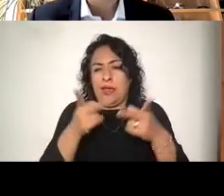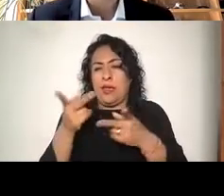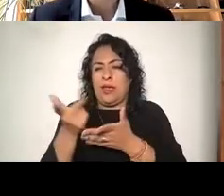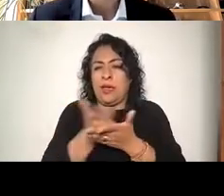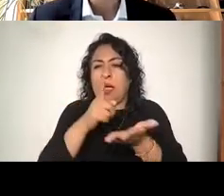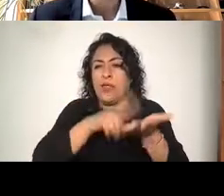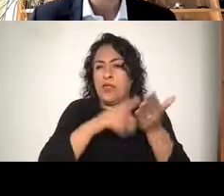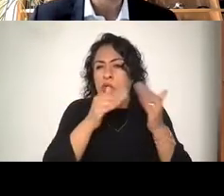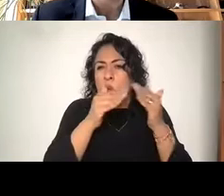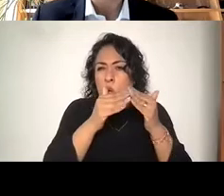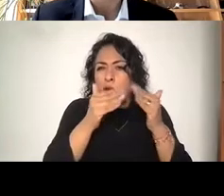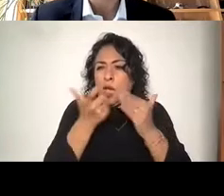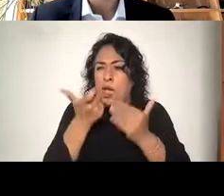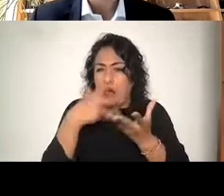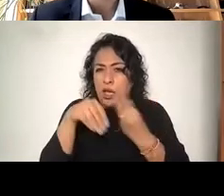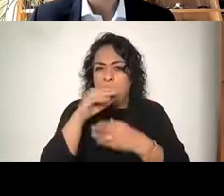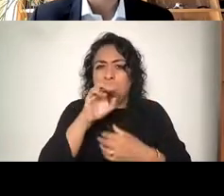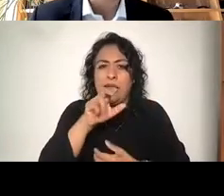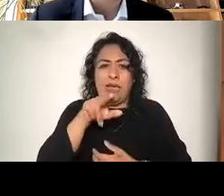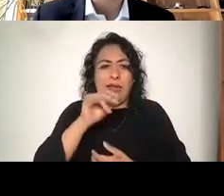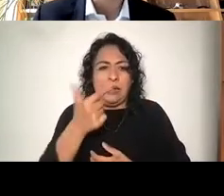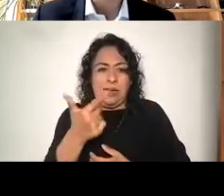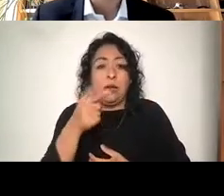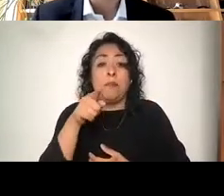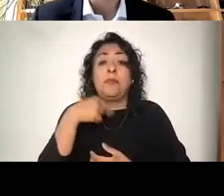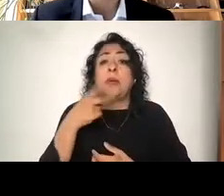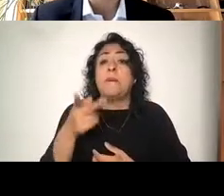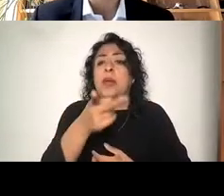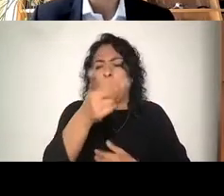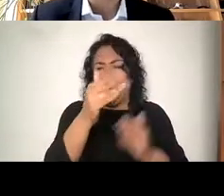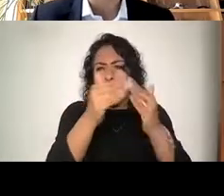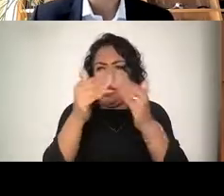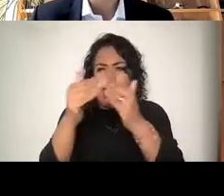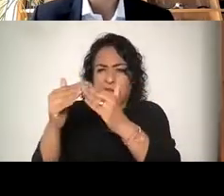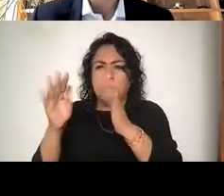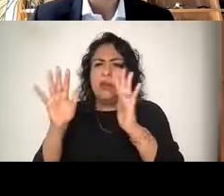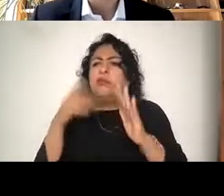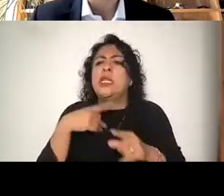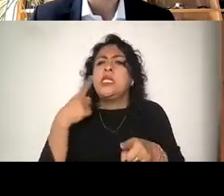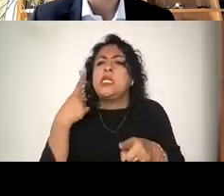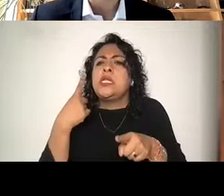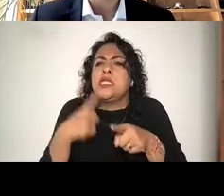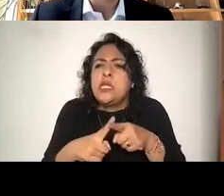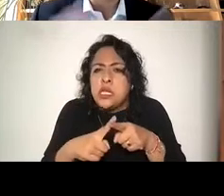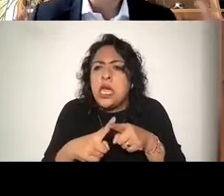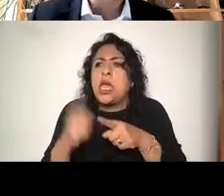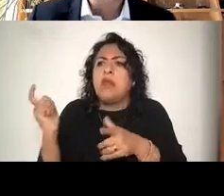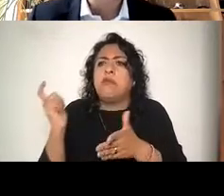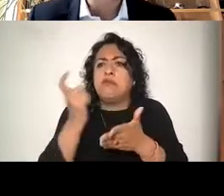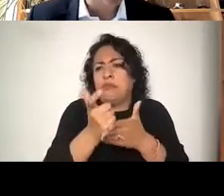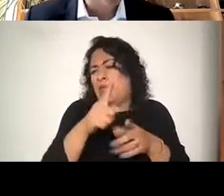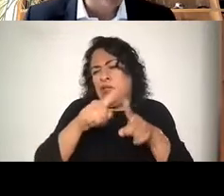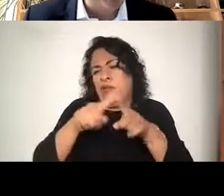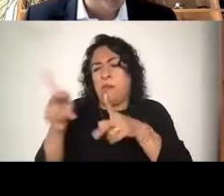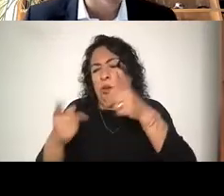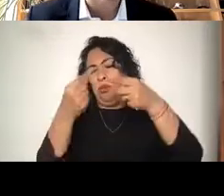hogares, la ENIG, en donde se le pregunta a los hogares directamente de quién reciben, entre muchas otras